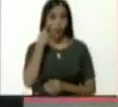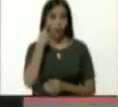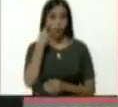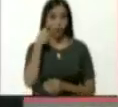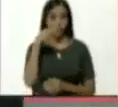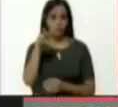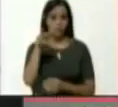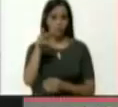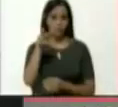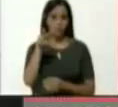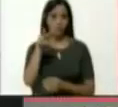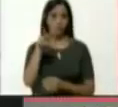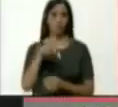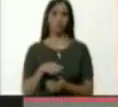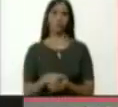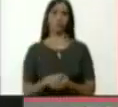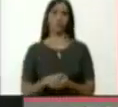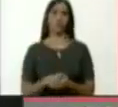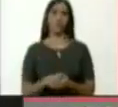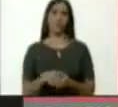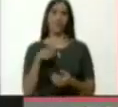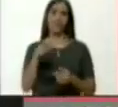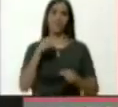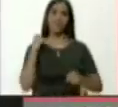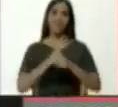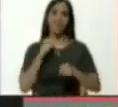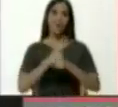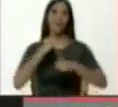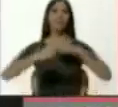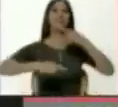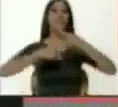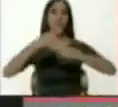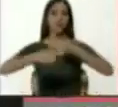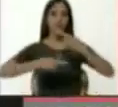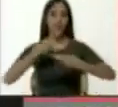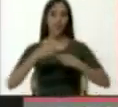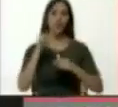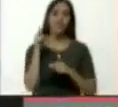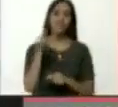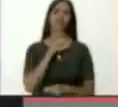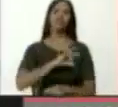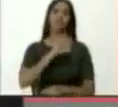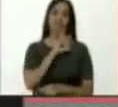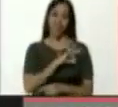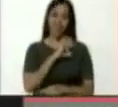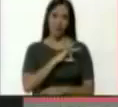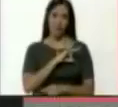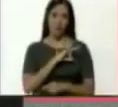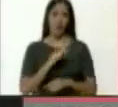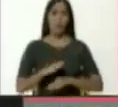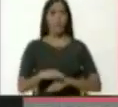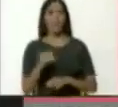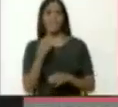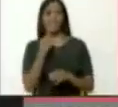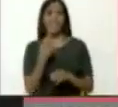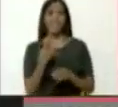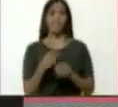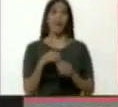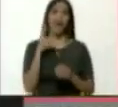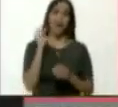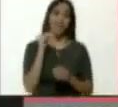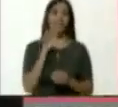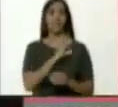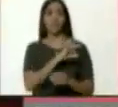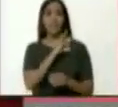vea. Esa es la gestión revolucionaria. Eso es el socialismo. Porque se dice que, o sea, hablar de